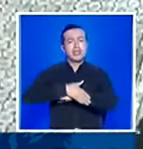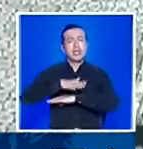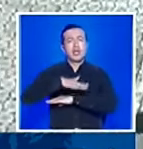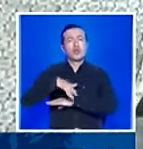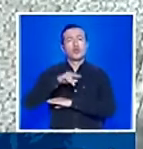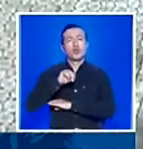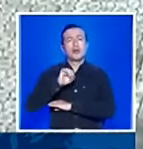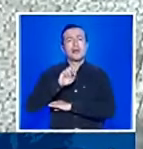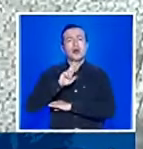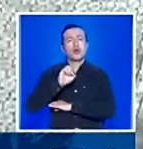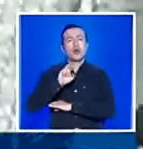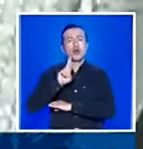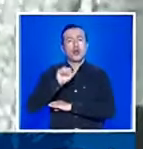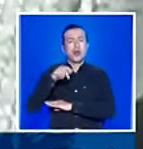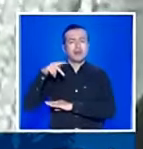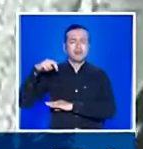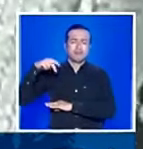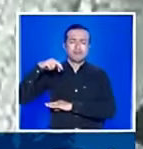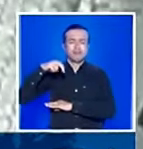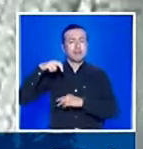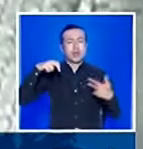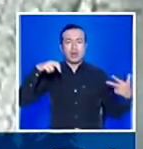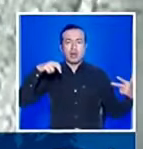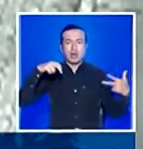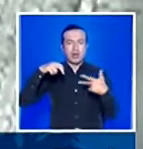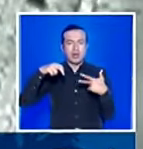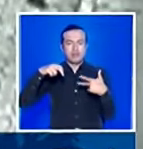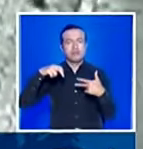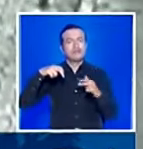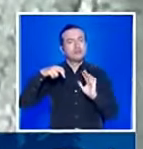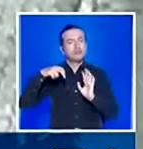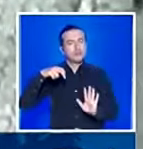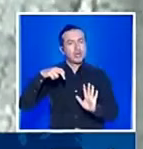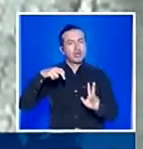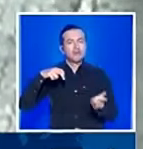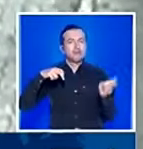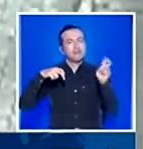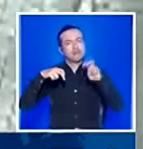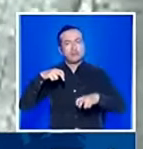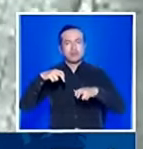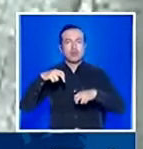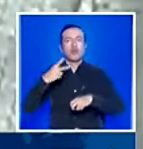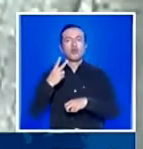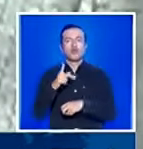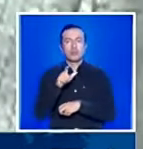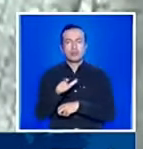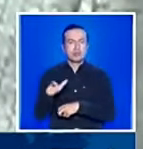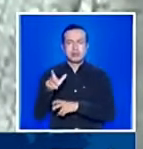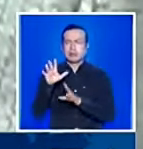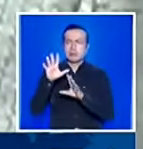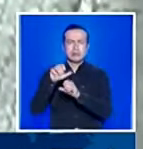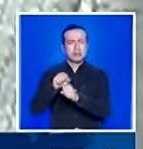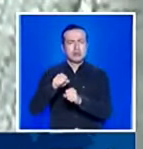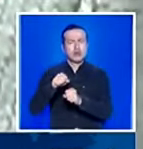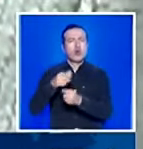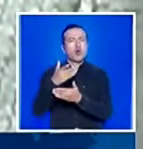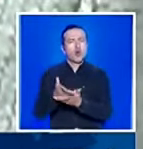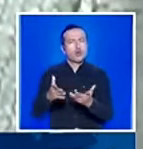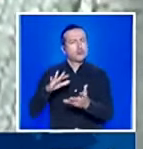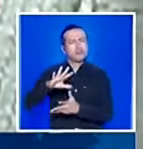Norte, cuando un automóvil en sentido contrario a ella se detiene y bajan dos hombres. Uno de ellos la aborda y sustrae sus